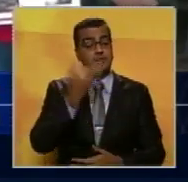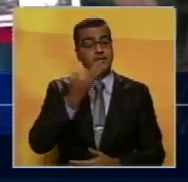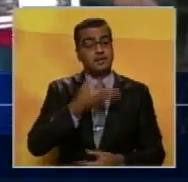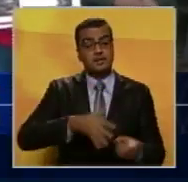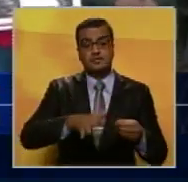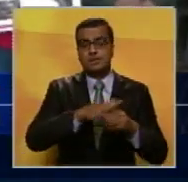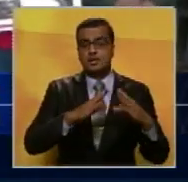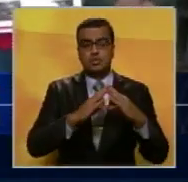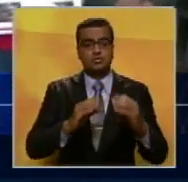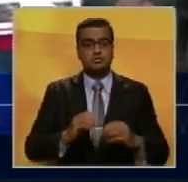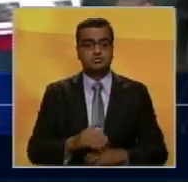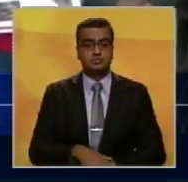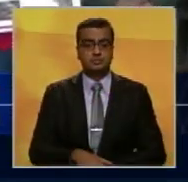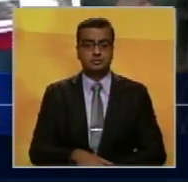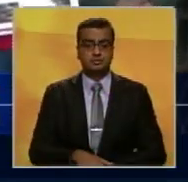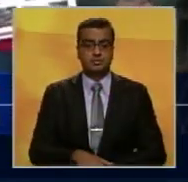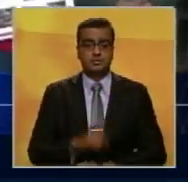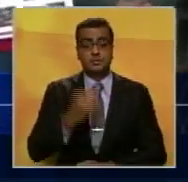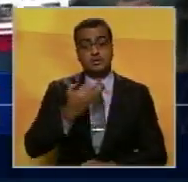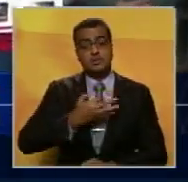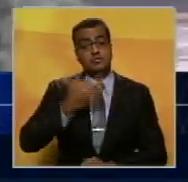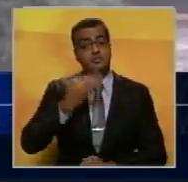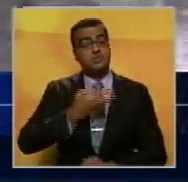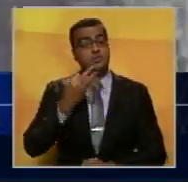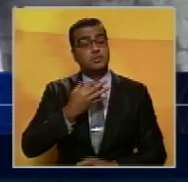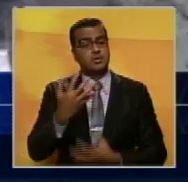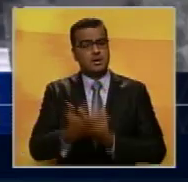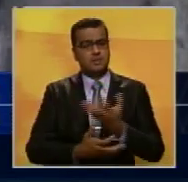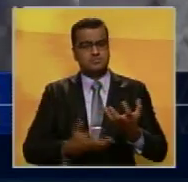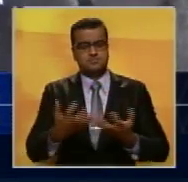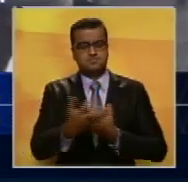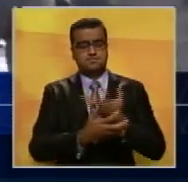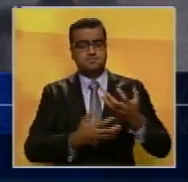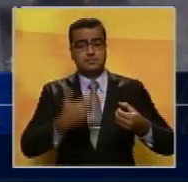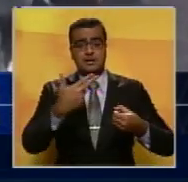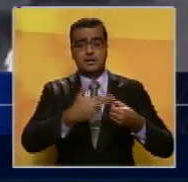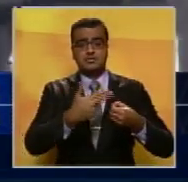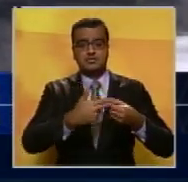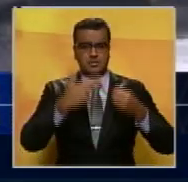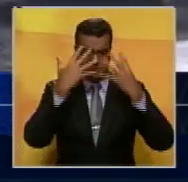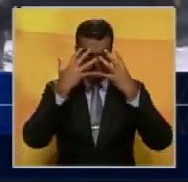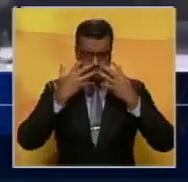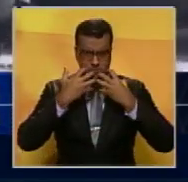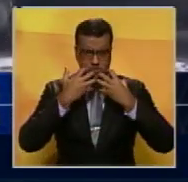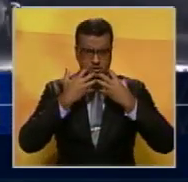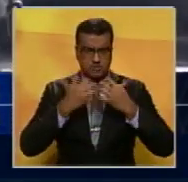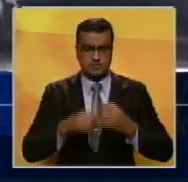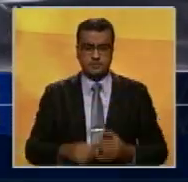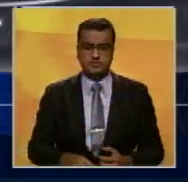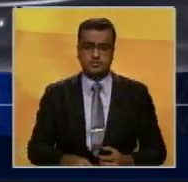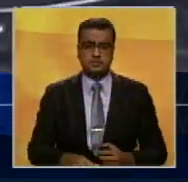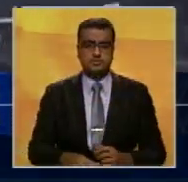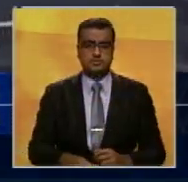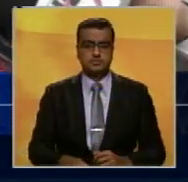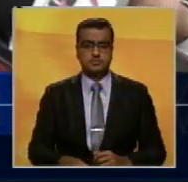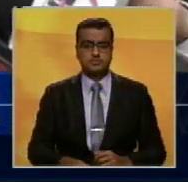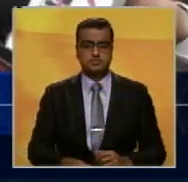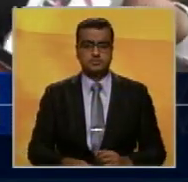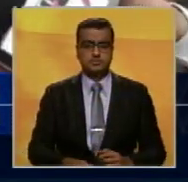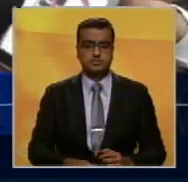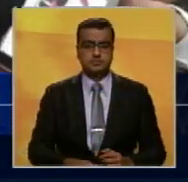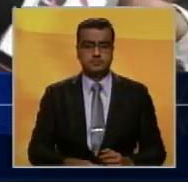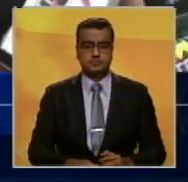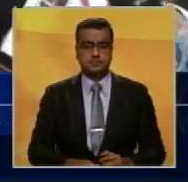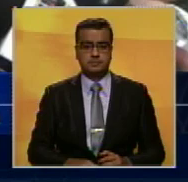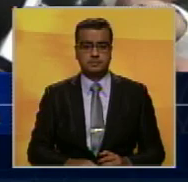el abastecimiento al tiempo que confirmó la quema de un cisterna de gasolina por encapuchados en el municipio panamericano.